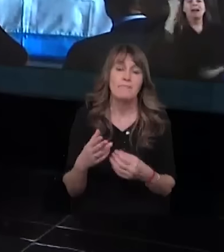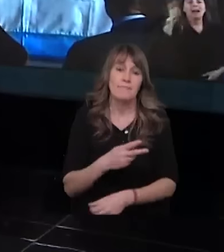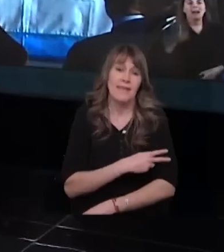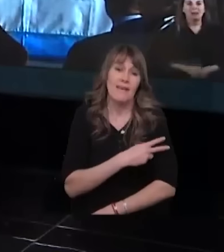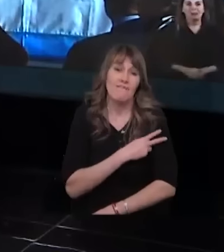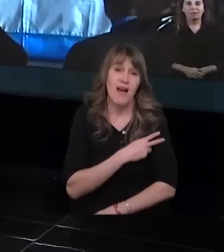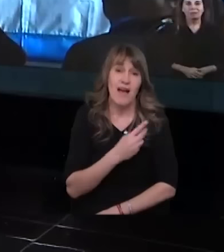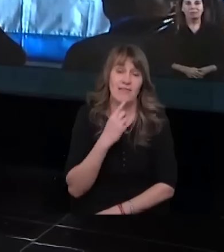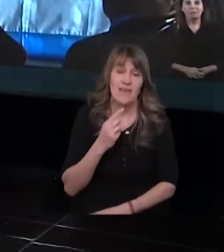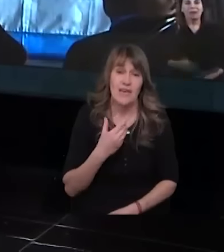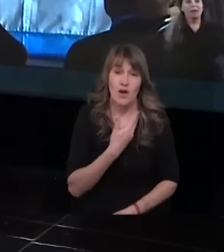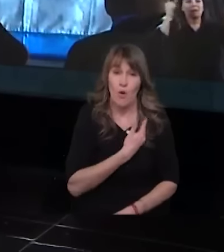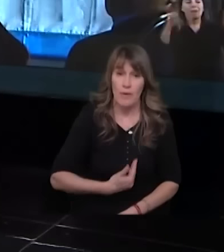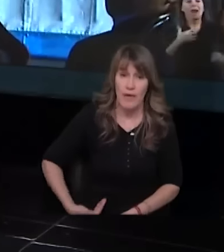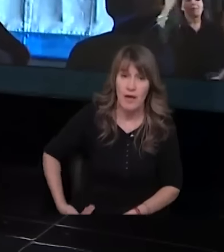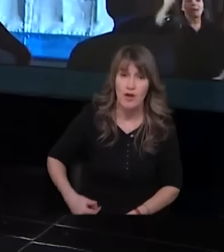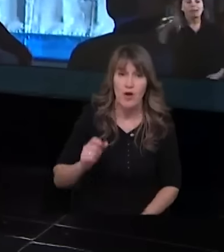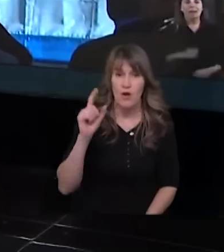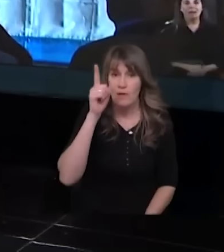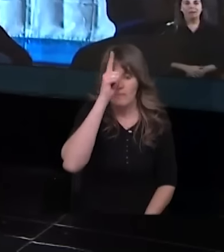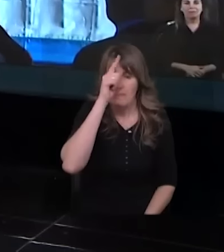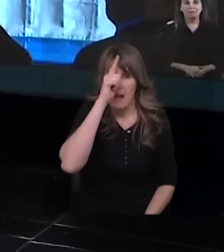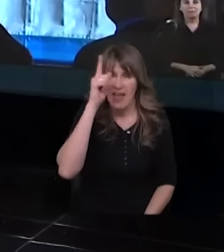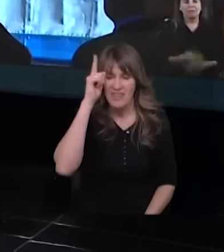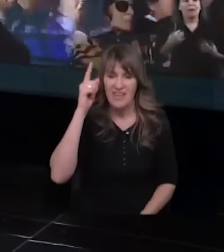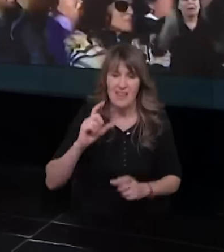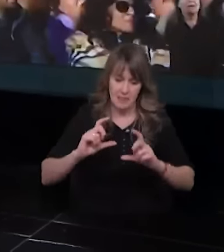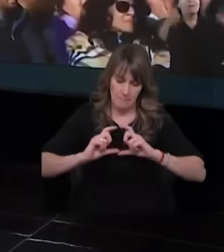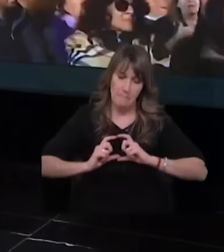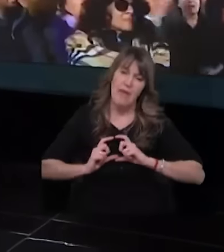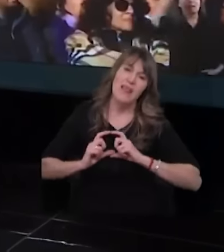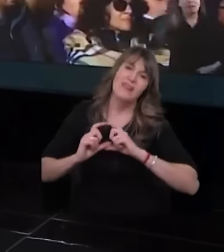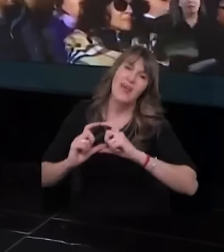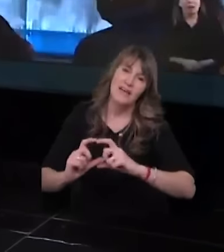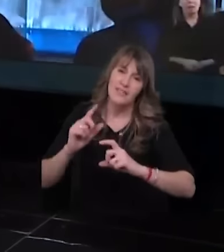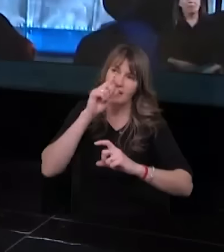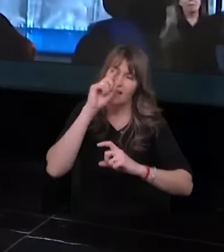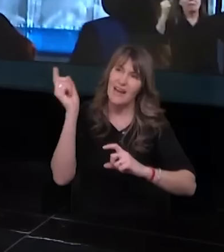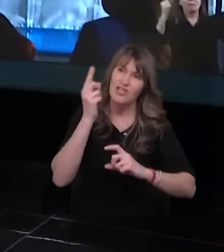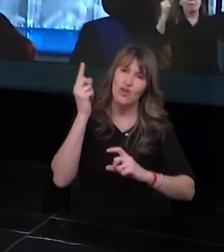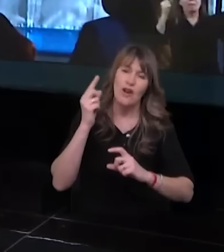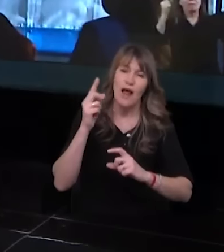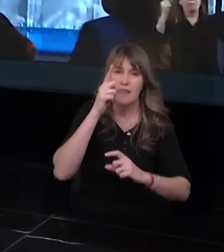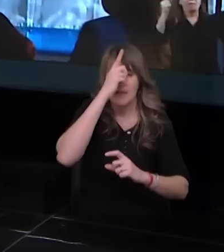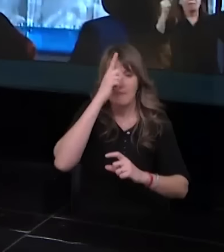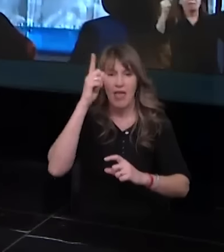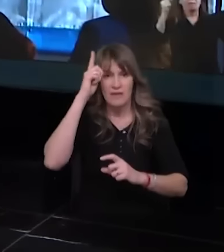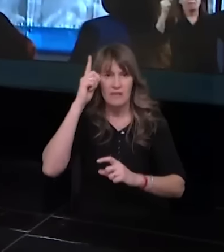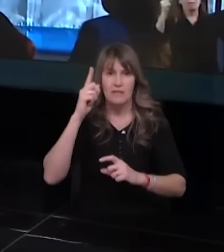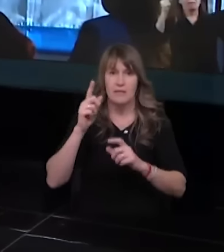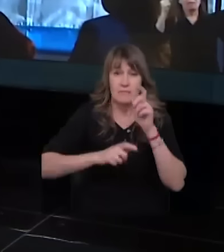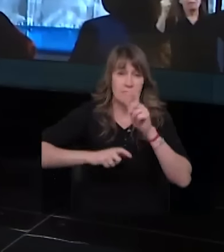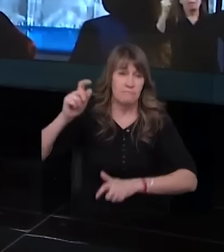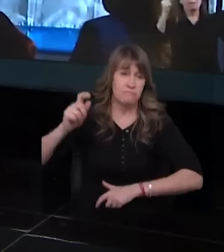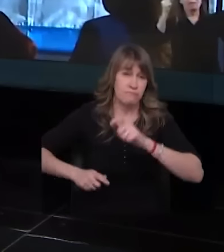de Madrid Isabel Díaz Ayuso anunciar que le va a dar la medalla del mérito Internacional de la Ciudad de Madrid a milei lo que ha generado una serie